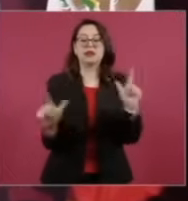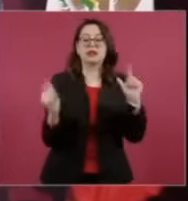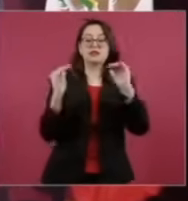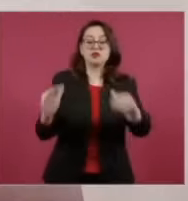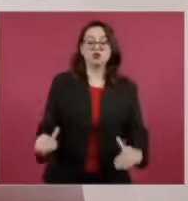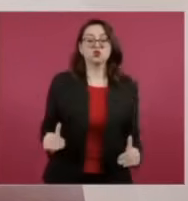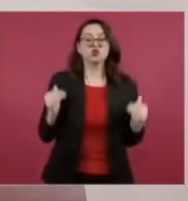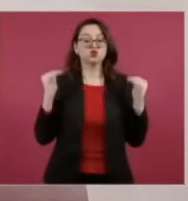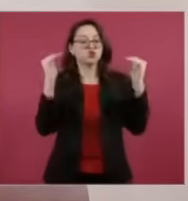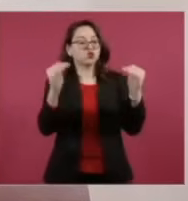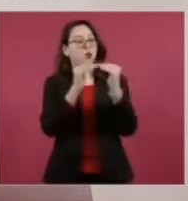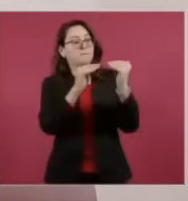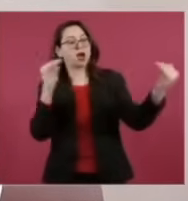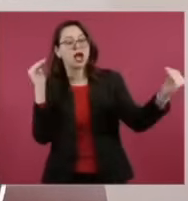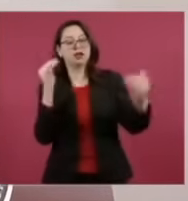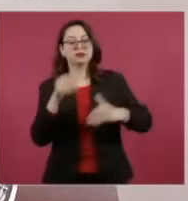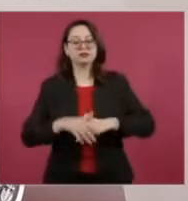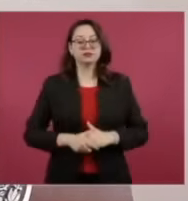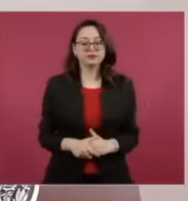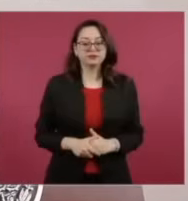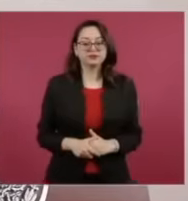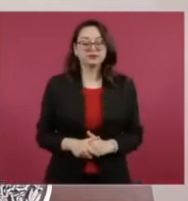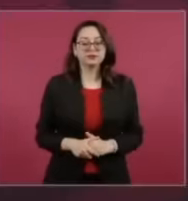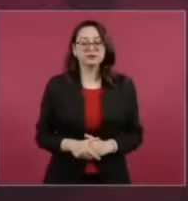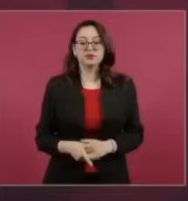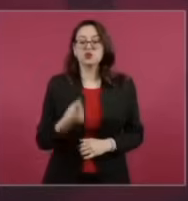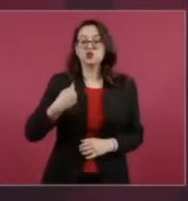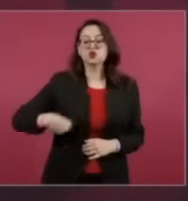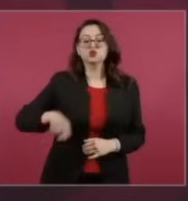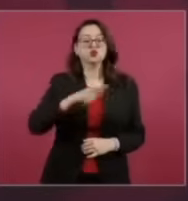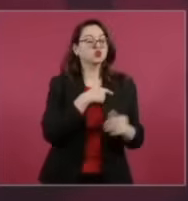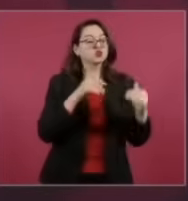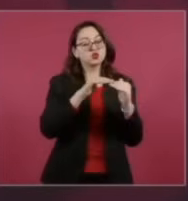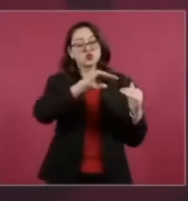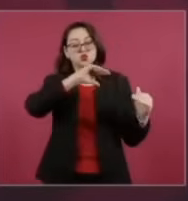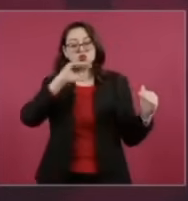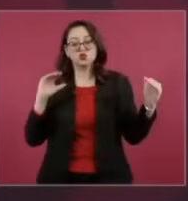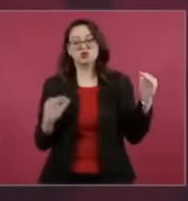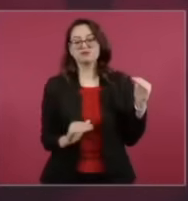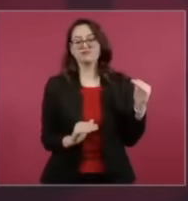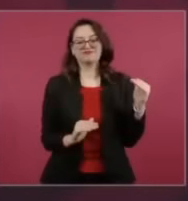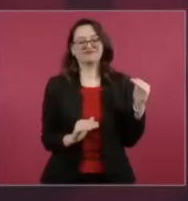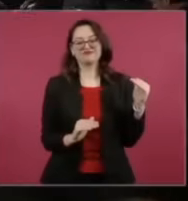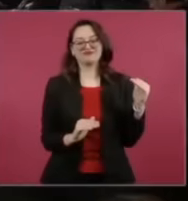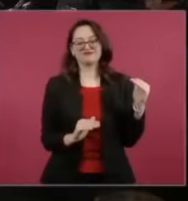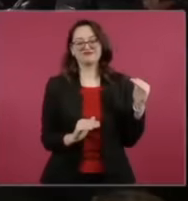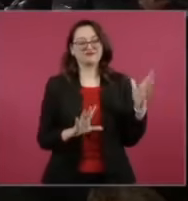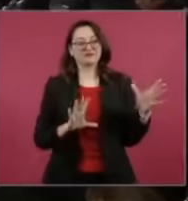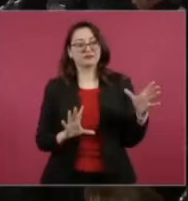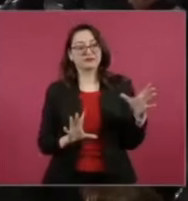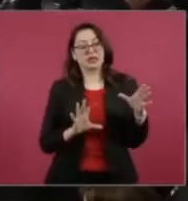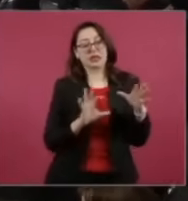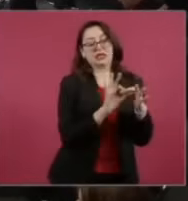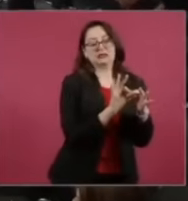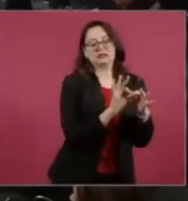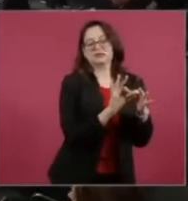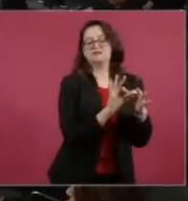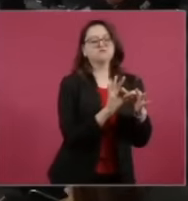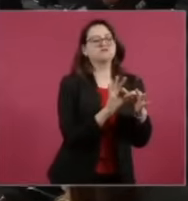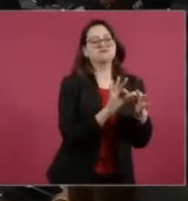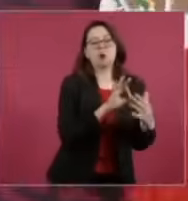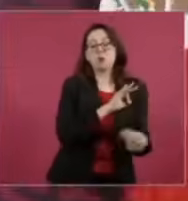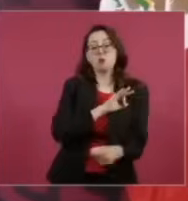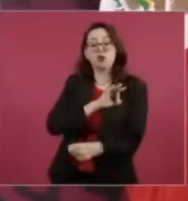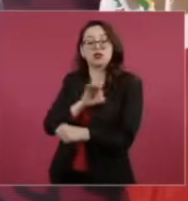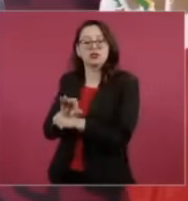no somos Colonia ni estado asociado ni